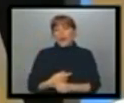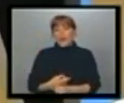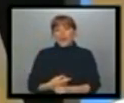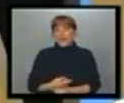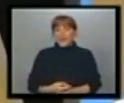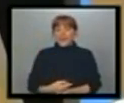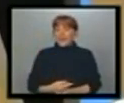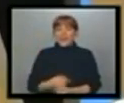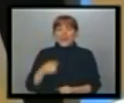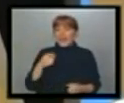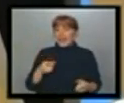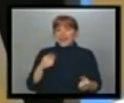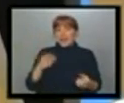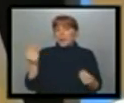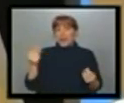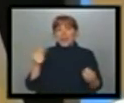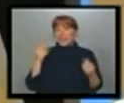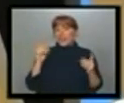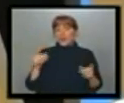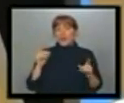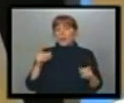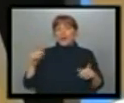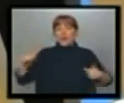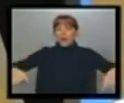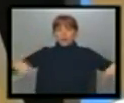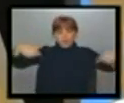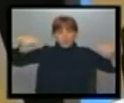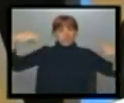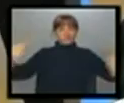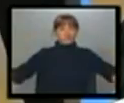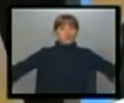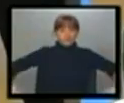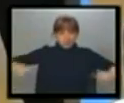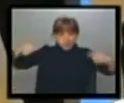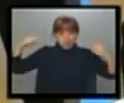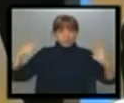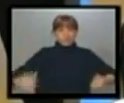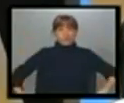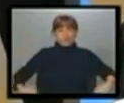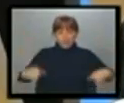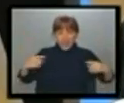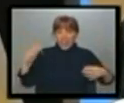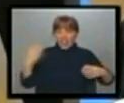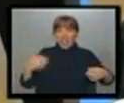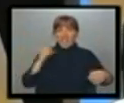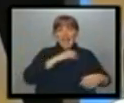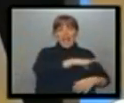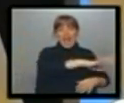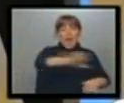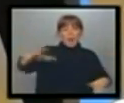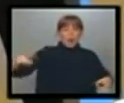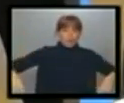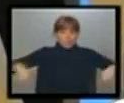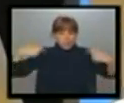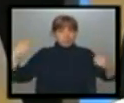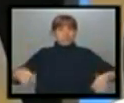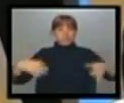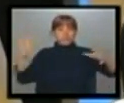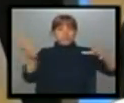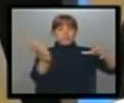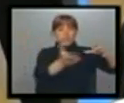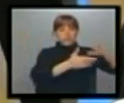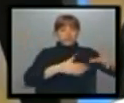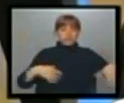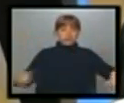costo fijo en el gasoil. Tiene que mover las maquinarias, los contratistas tienen que entrar a los campos a trabajar. El 75%